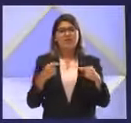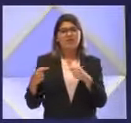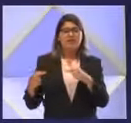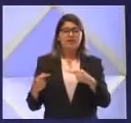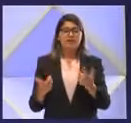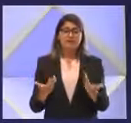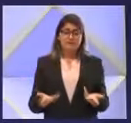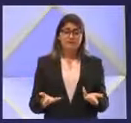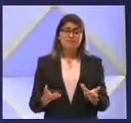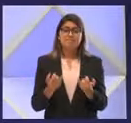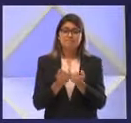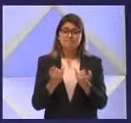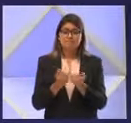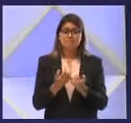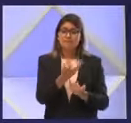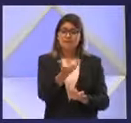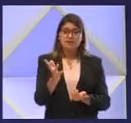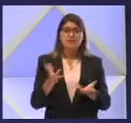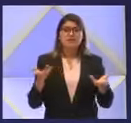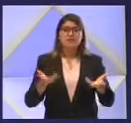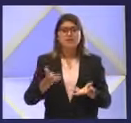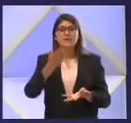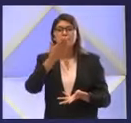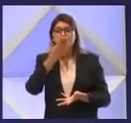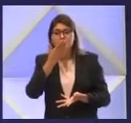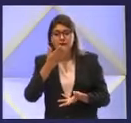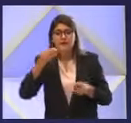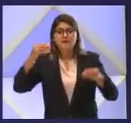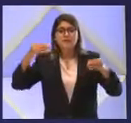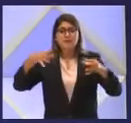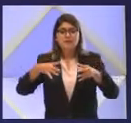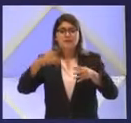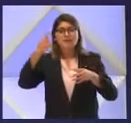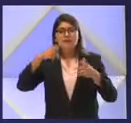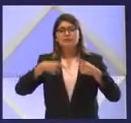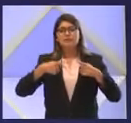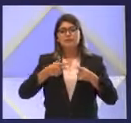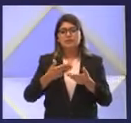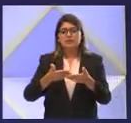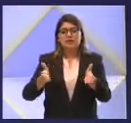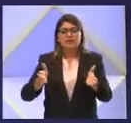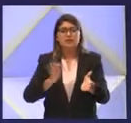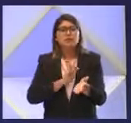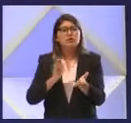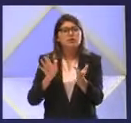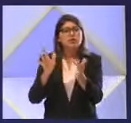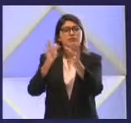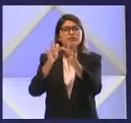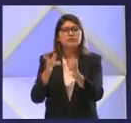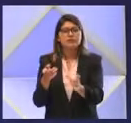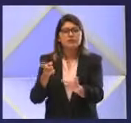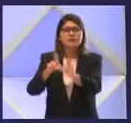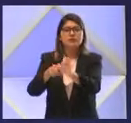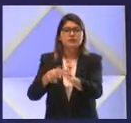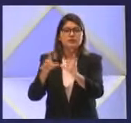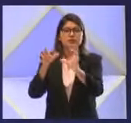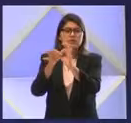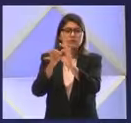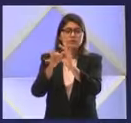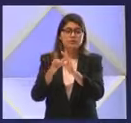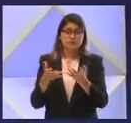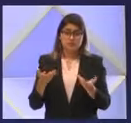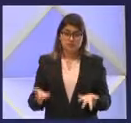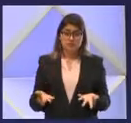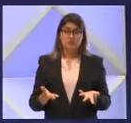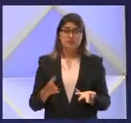códigos de buenas prácticas en el espectro de uso libre en el que méxico también está a la vanguardia porque ya dejó